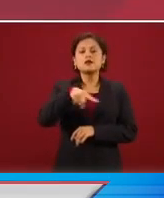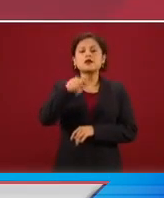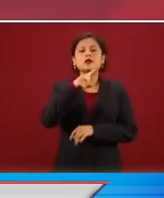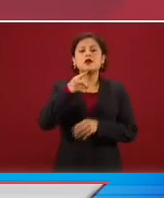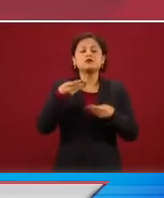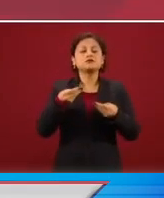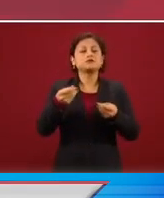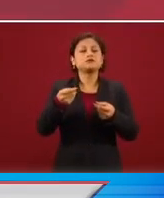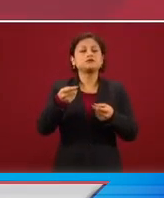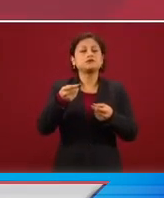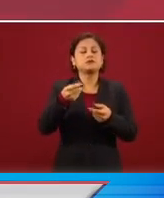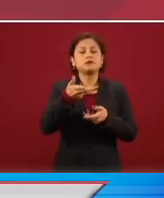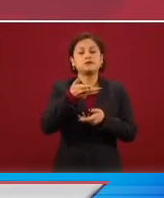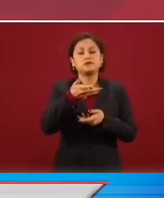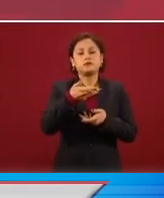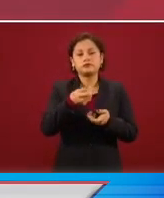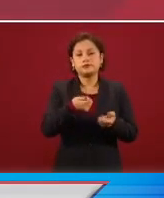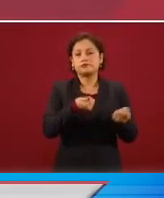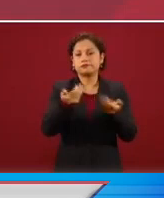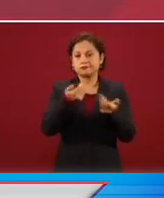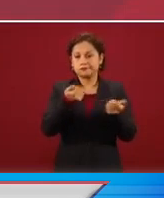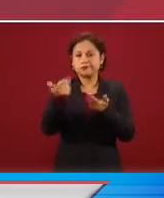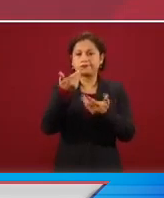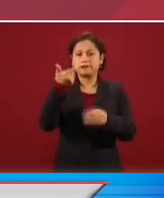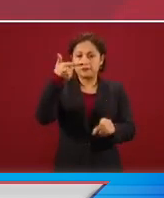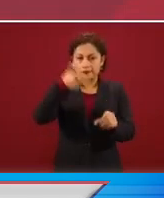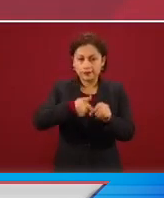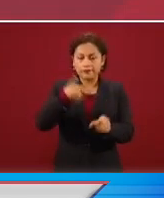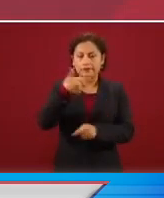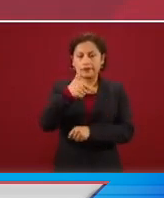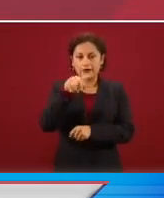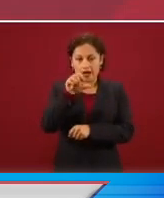El destino del avión presidencial se definirá antes del 15 de